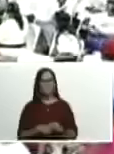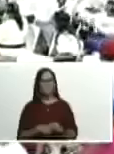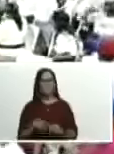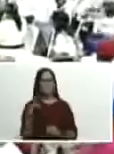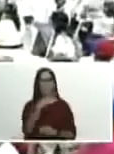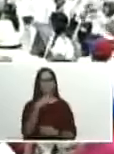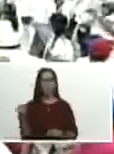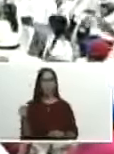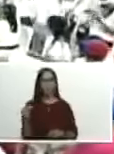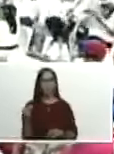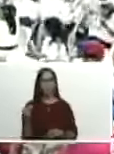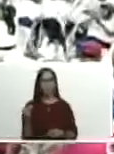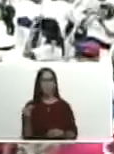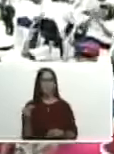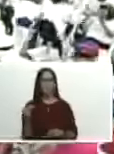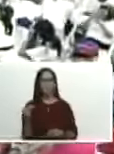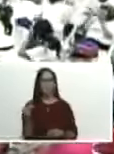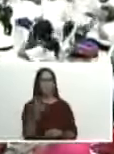¡Negado!